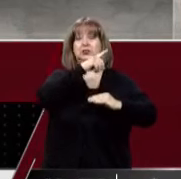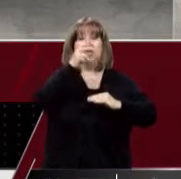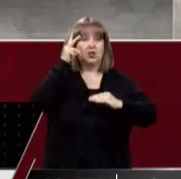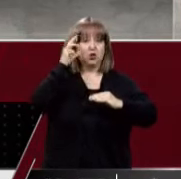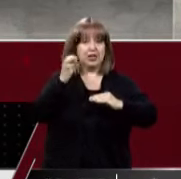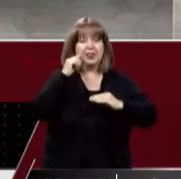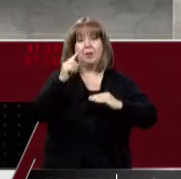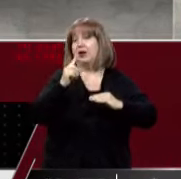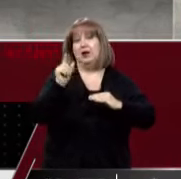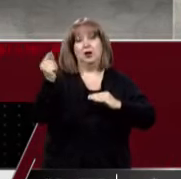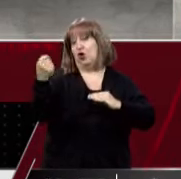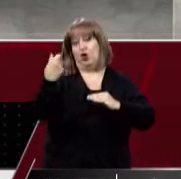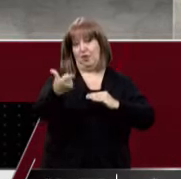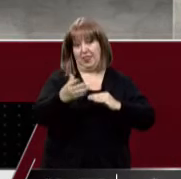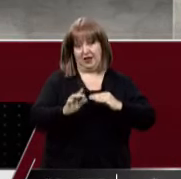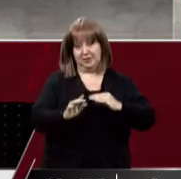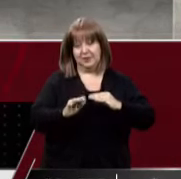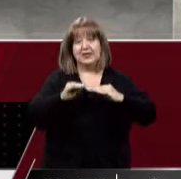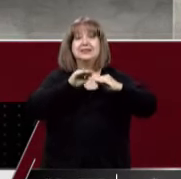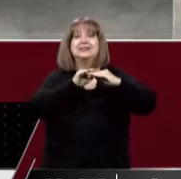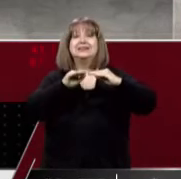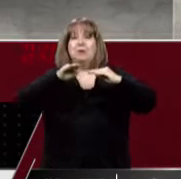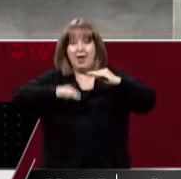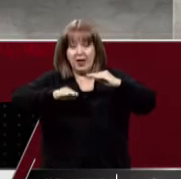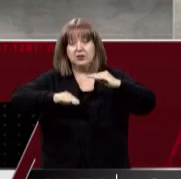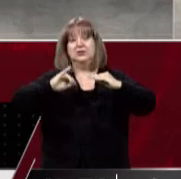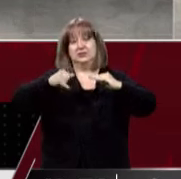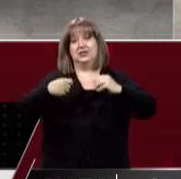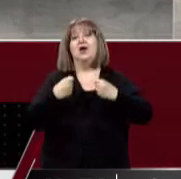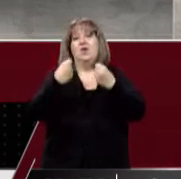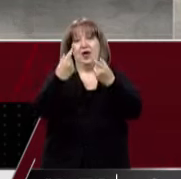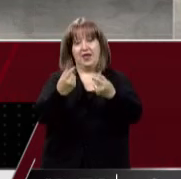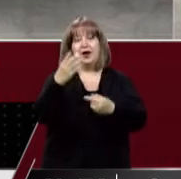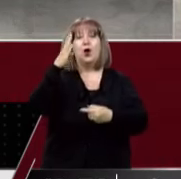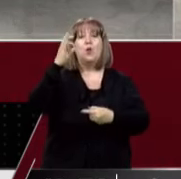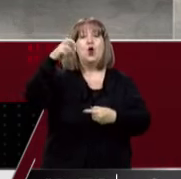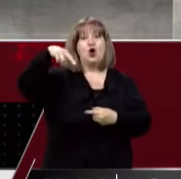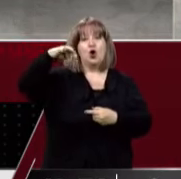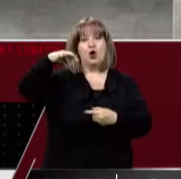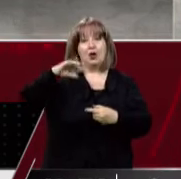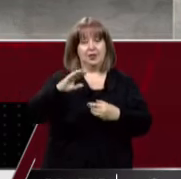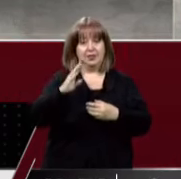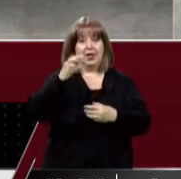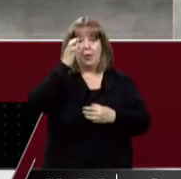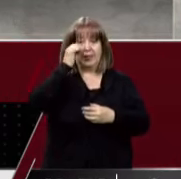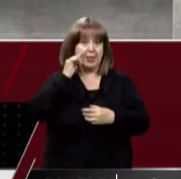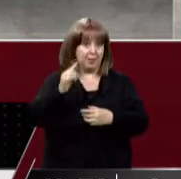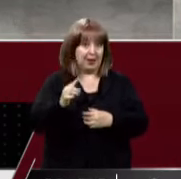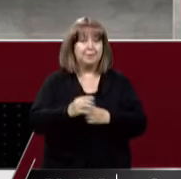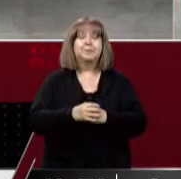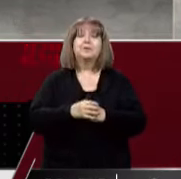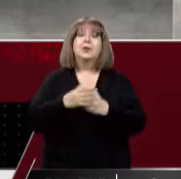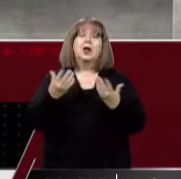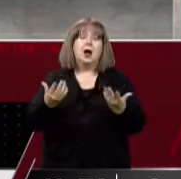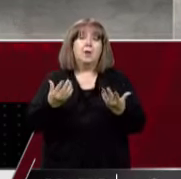es más necesario, claro. Porque claro, es el mes de las fiestas, es un mes en el que también va a haber inflación. Vamos a guardar a ver qué dice el número de